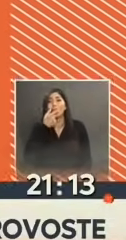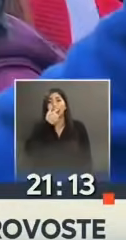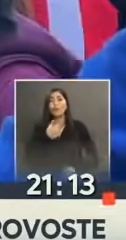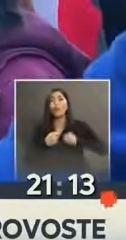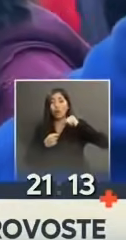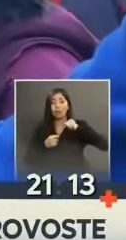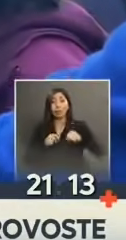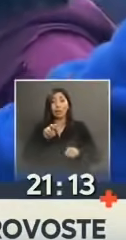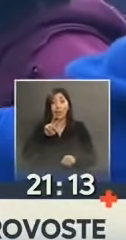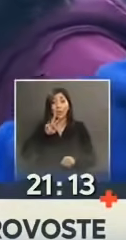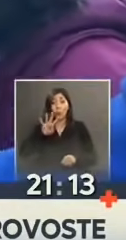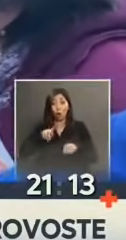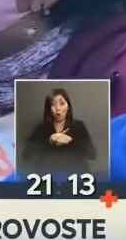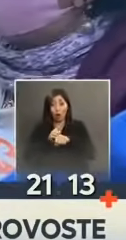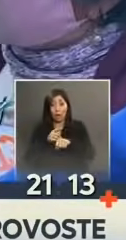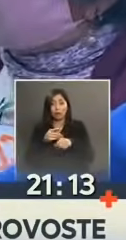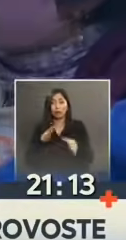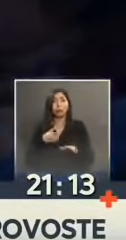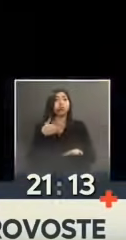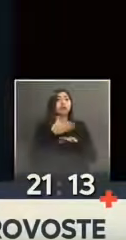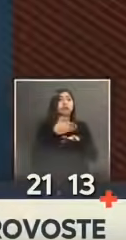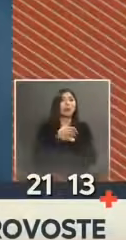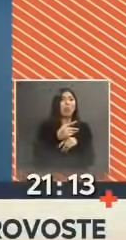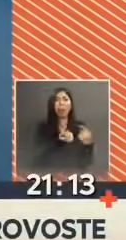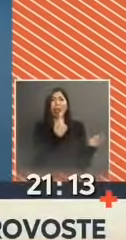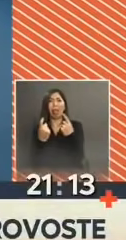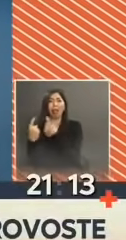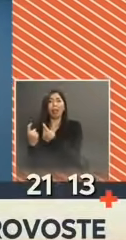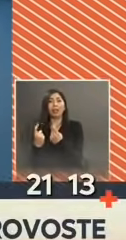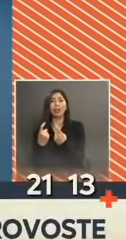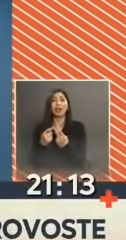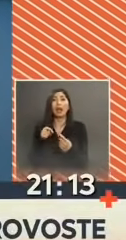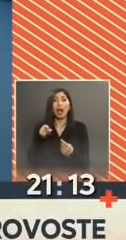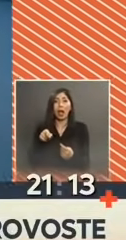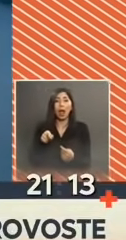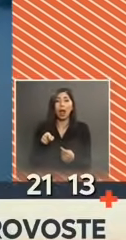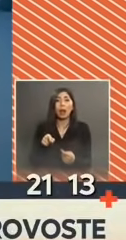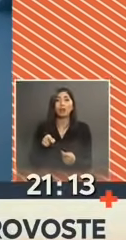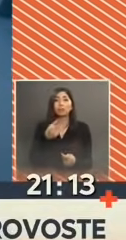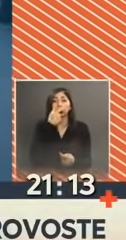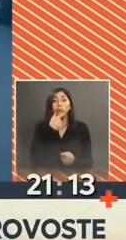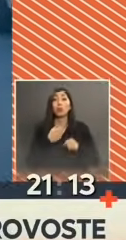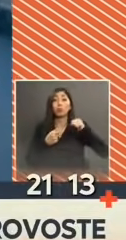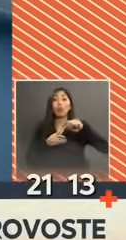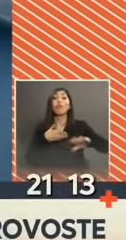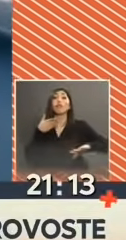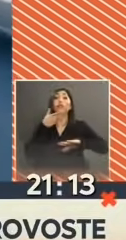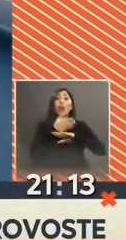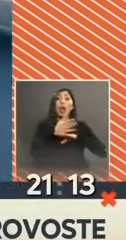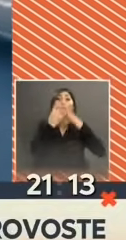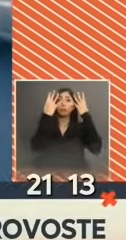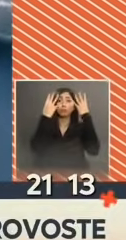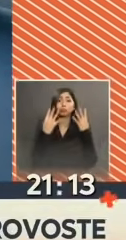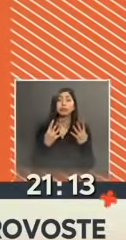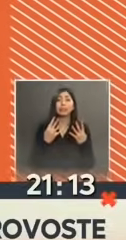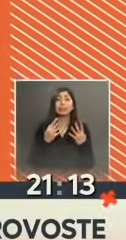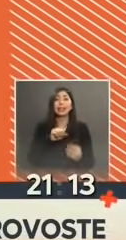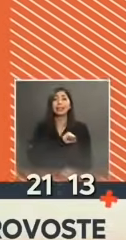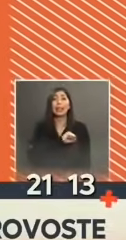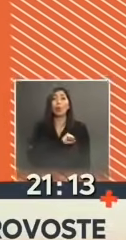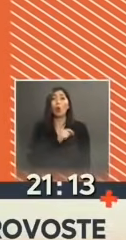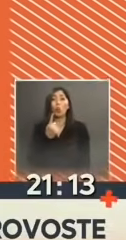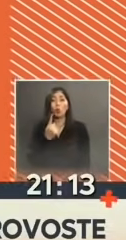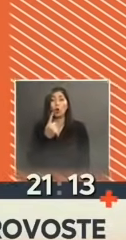horas ambos fueran increpados. El candidato de Apruebo Dignidad, en su visita al Centro de Detención Preventiva Santiago 1 para reunirse